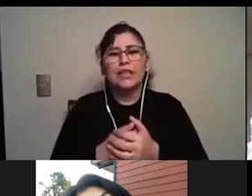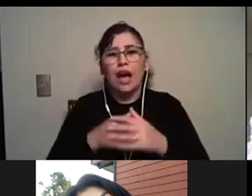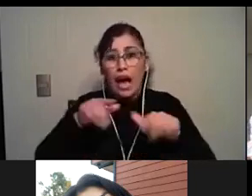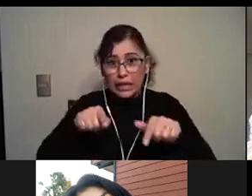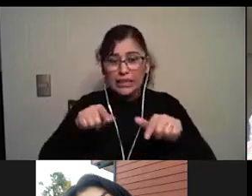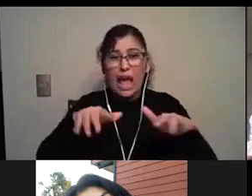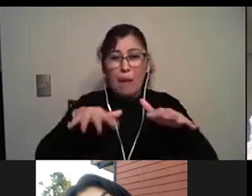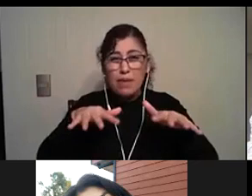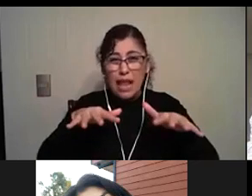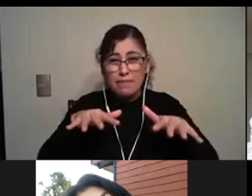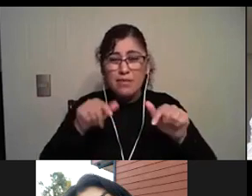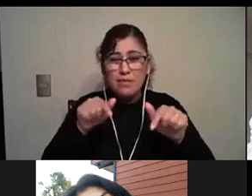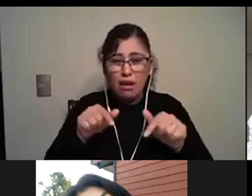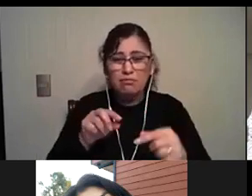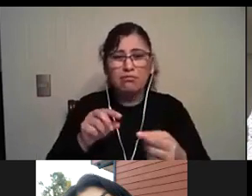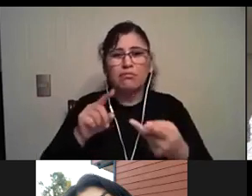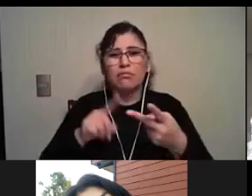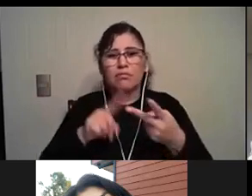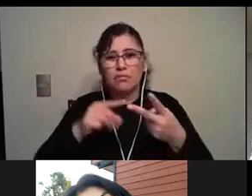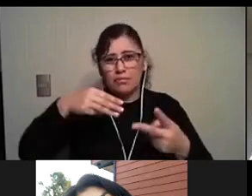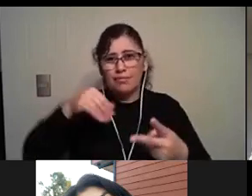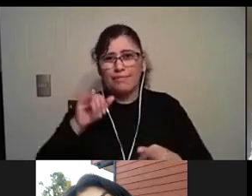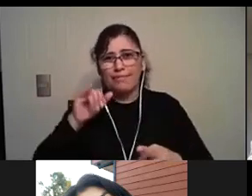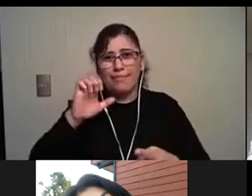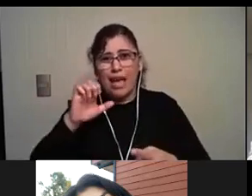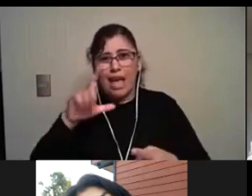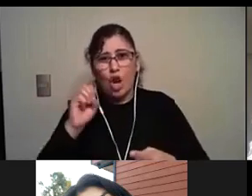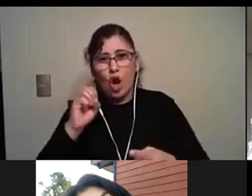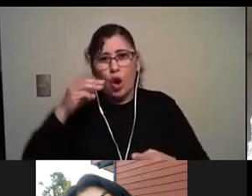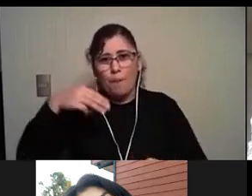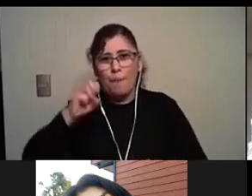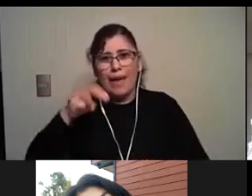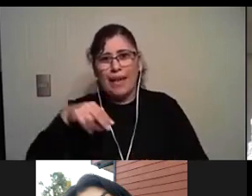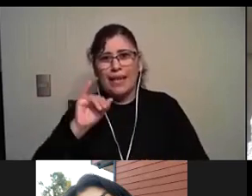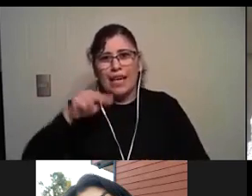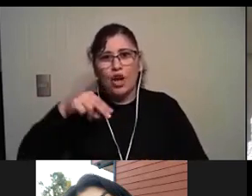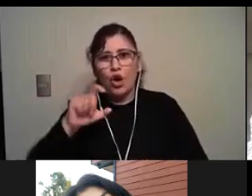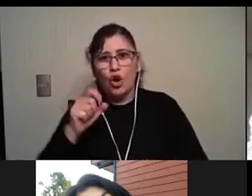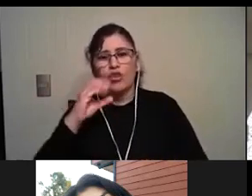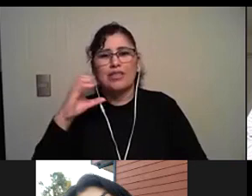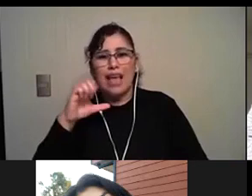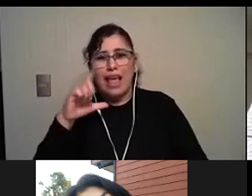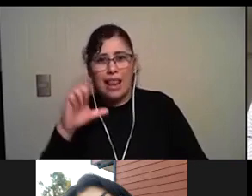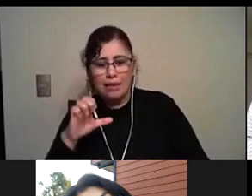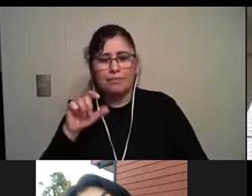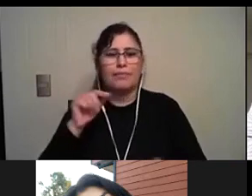epilepsia, ¿ya? Vamos a hablar de mielomeningocele y malformaciones del sistema nervioso central y periférico,